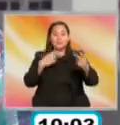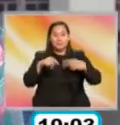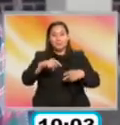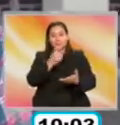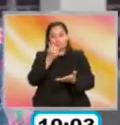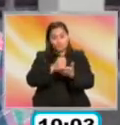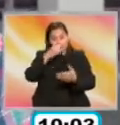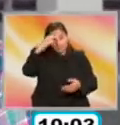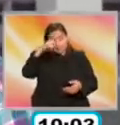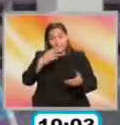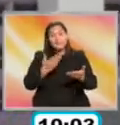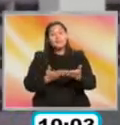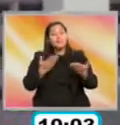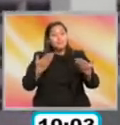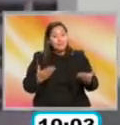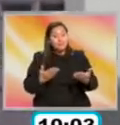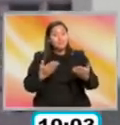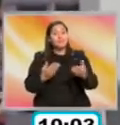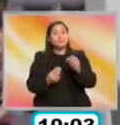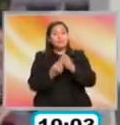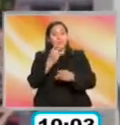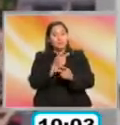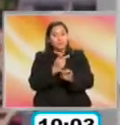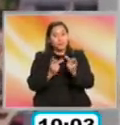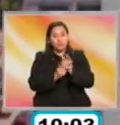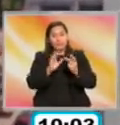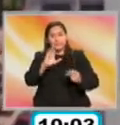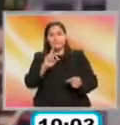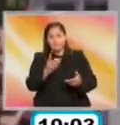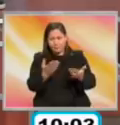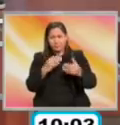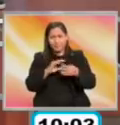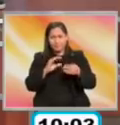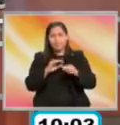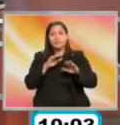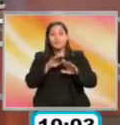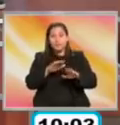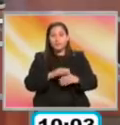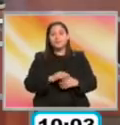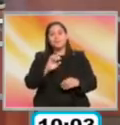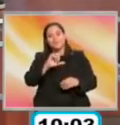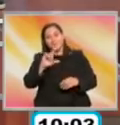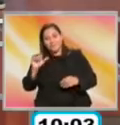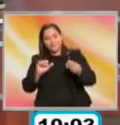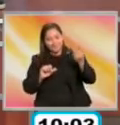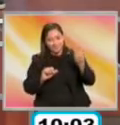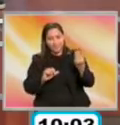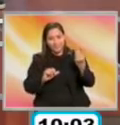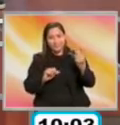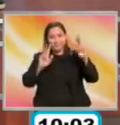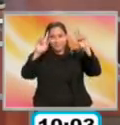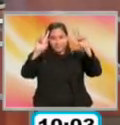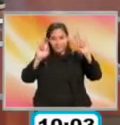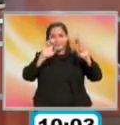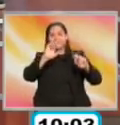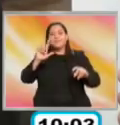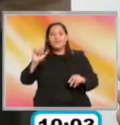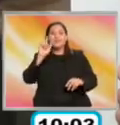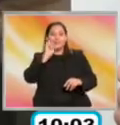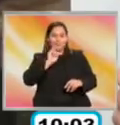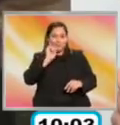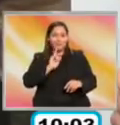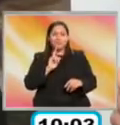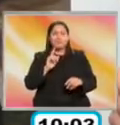a la Ciudad de México a presentar pues tu nueva producción discográfica. Háblame de ella. Ahora sí que ella. Ella sí, porque ella es